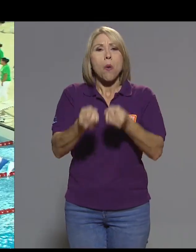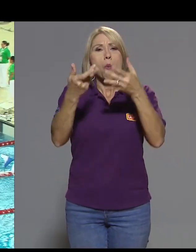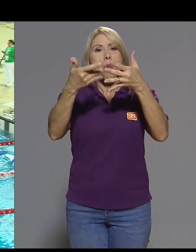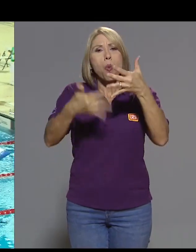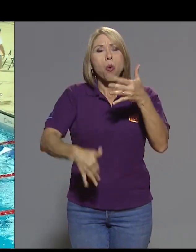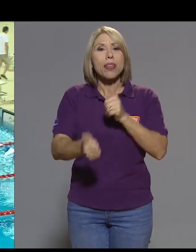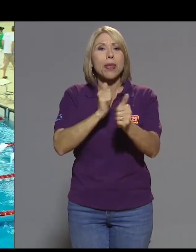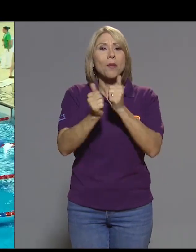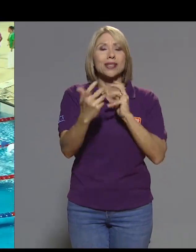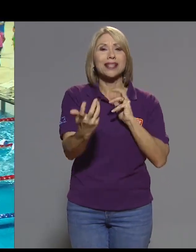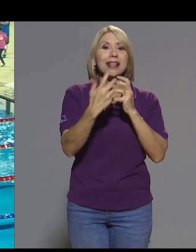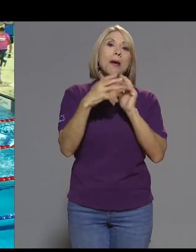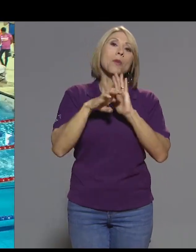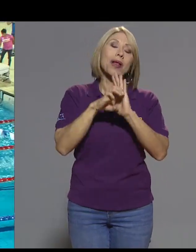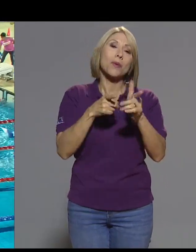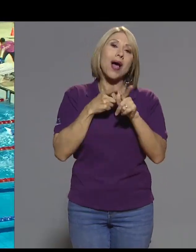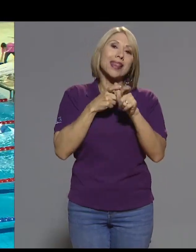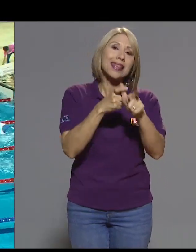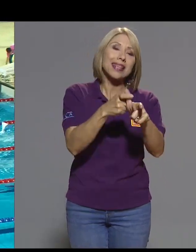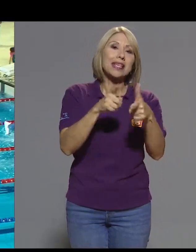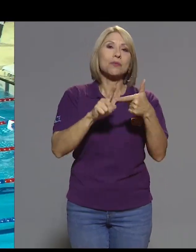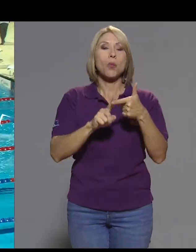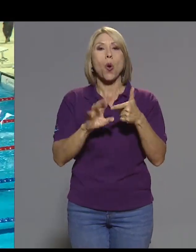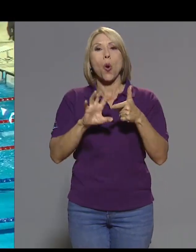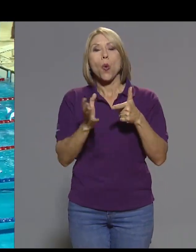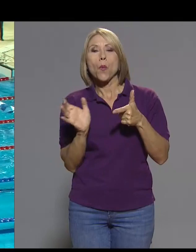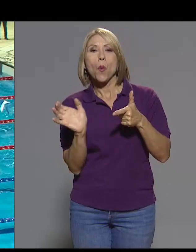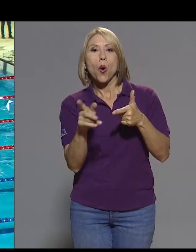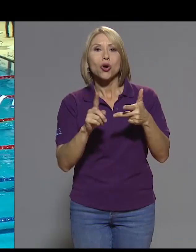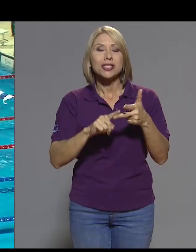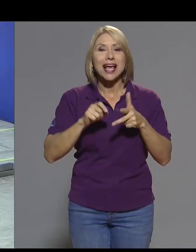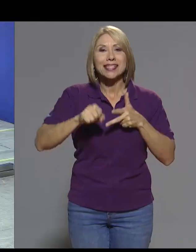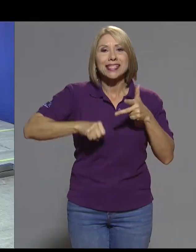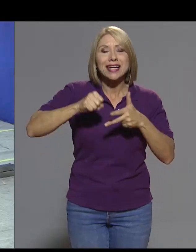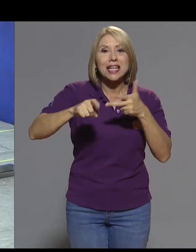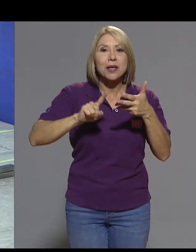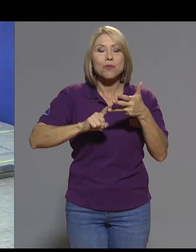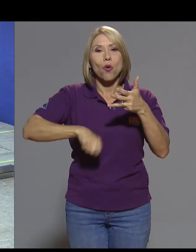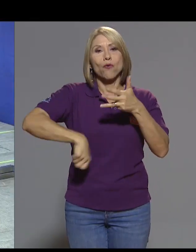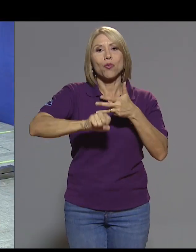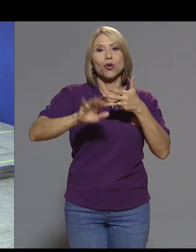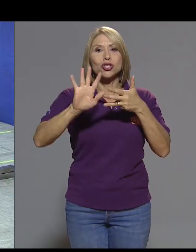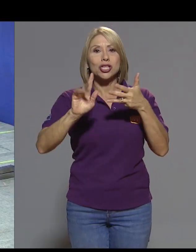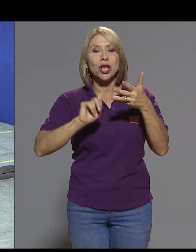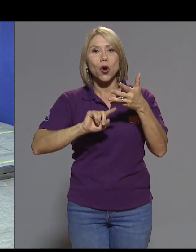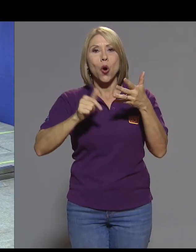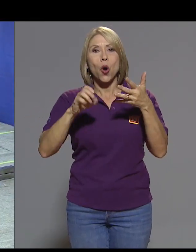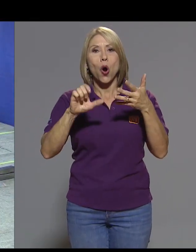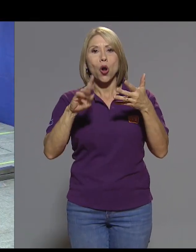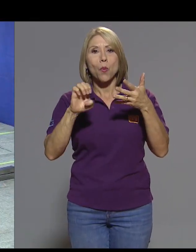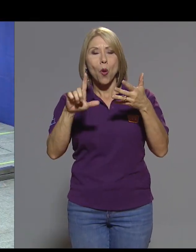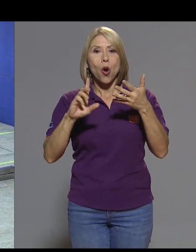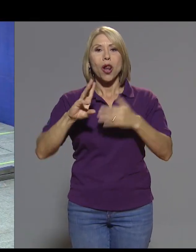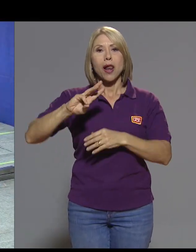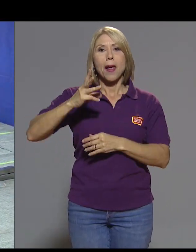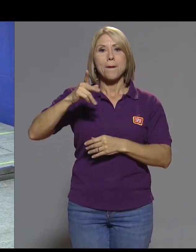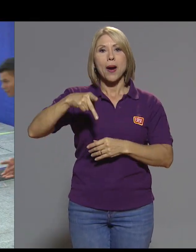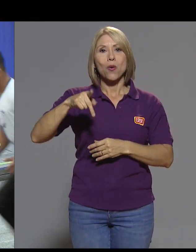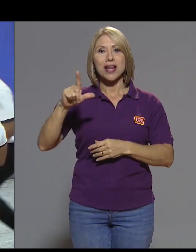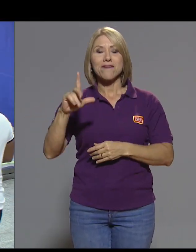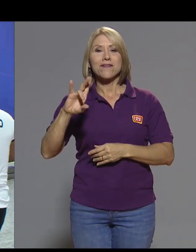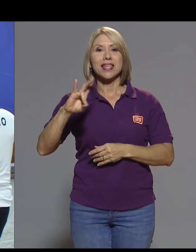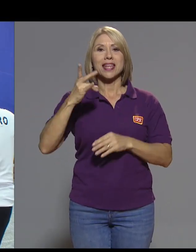se practican múltiples deportes adaptados como atletismo bochas ciclismo de ruta fútbol 5 goalball